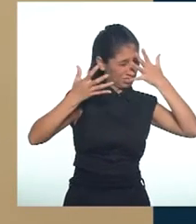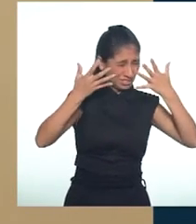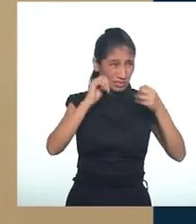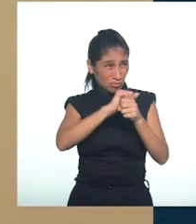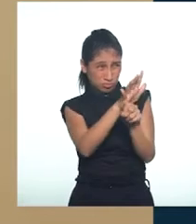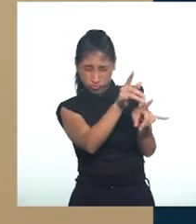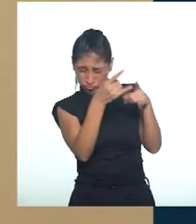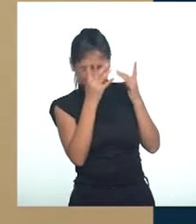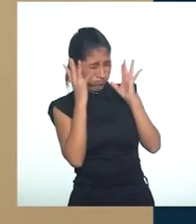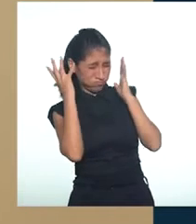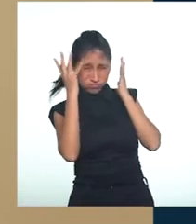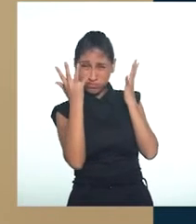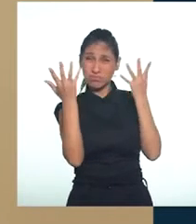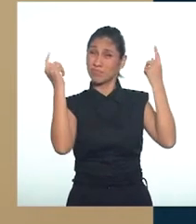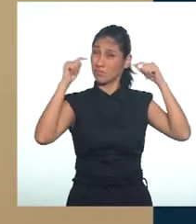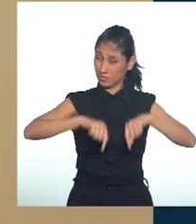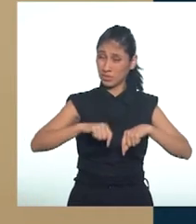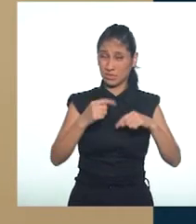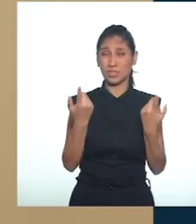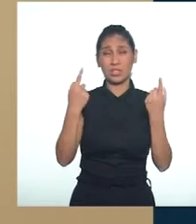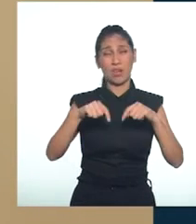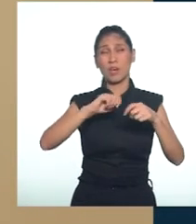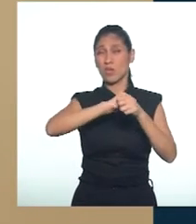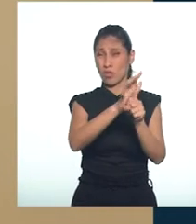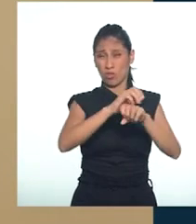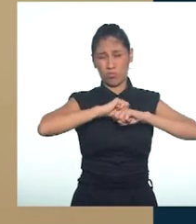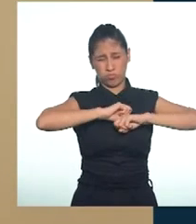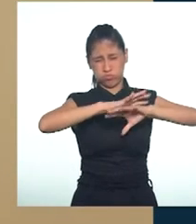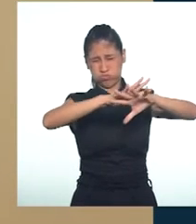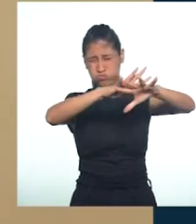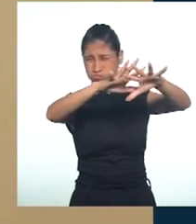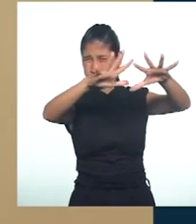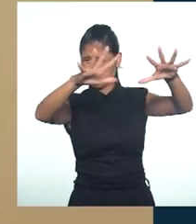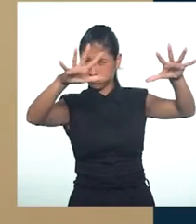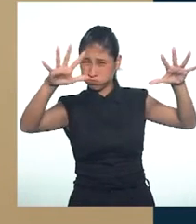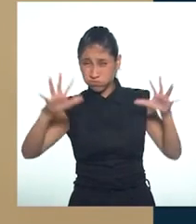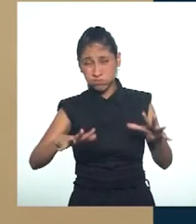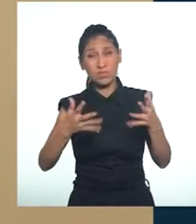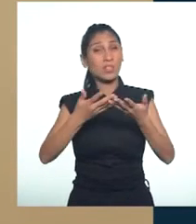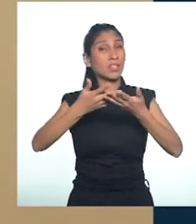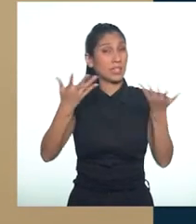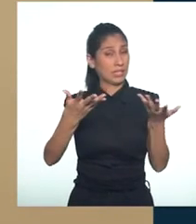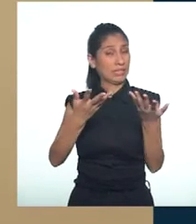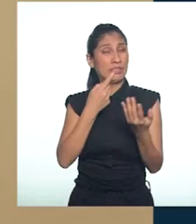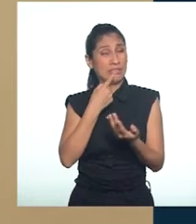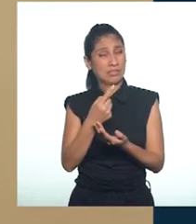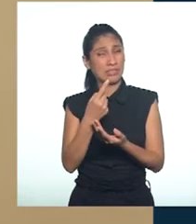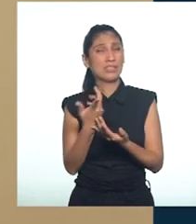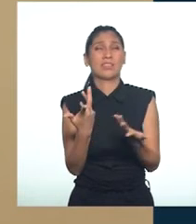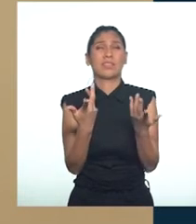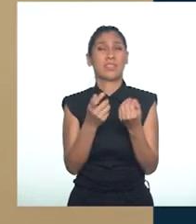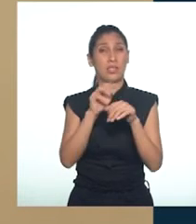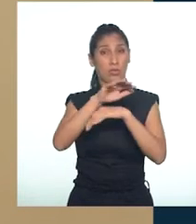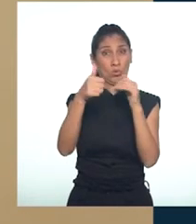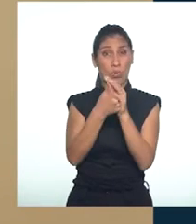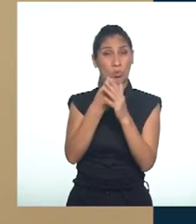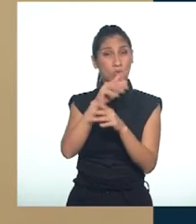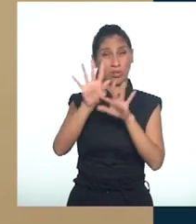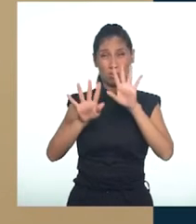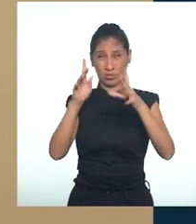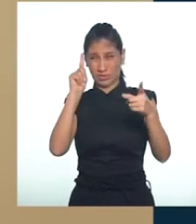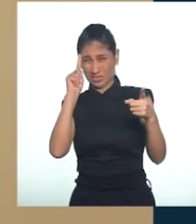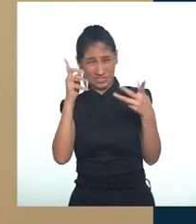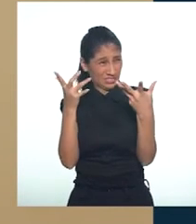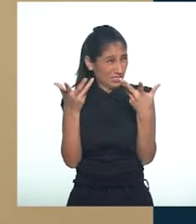Esta pandemia del COVID-19 es la crisis de salud global que define nuestro tiempo y el mayor